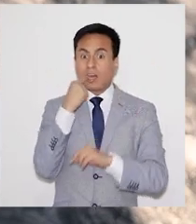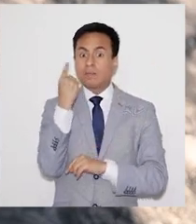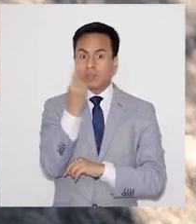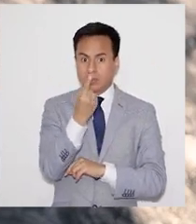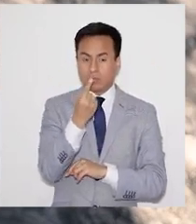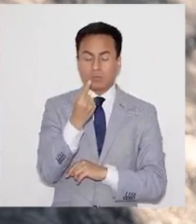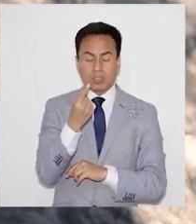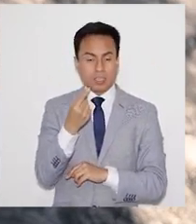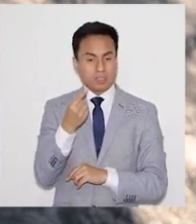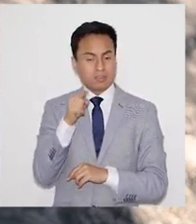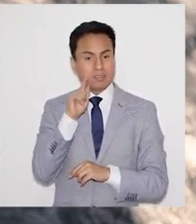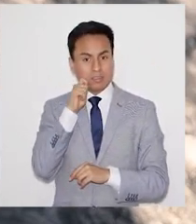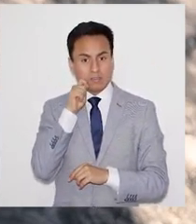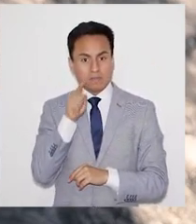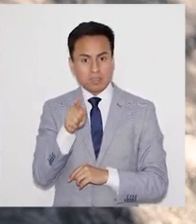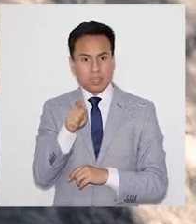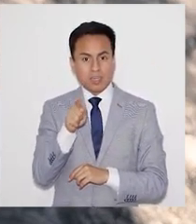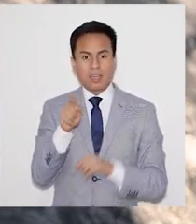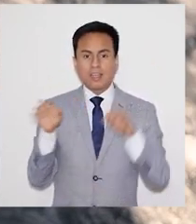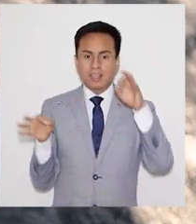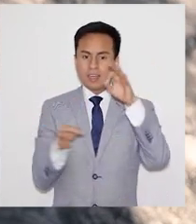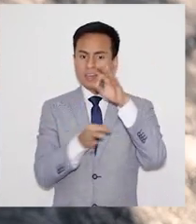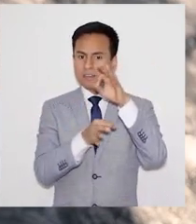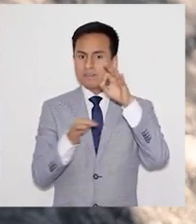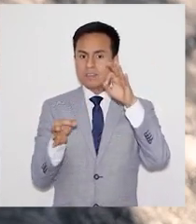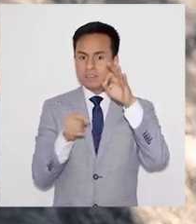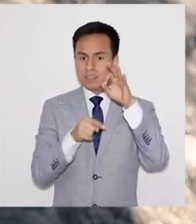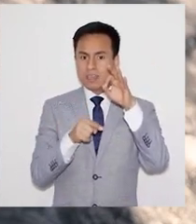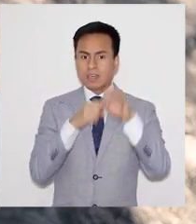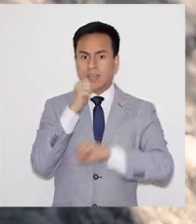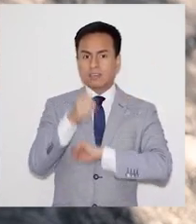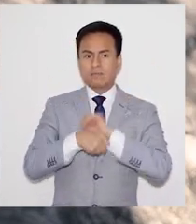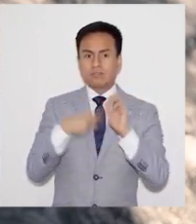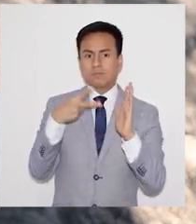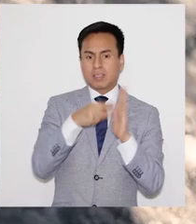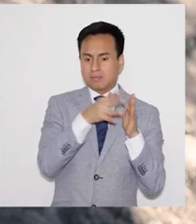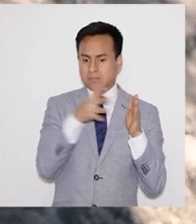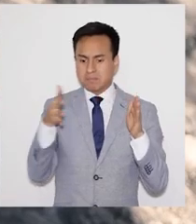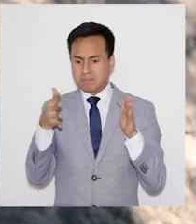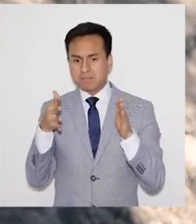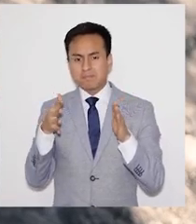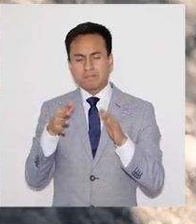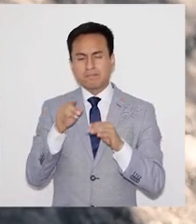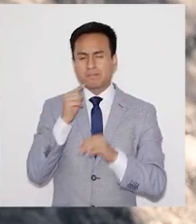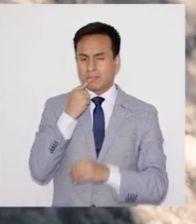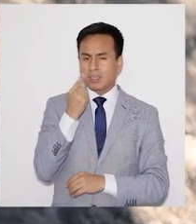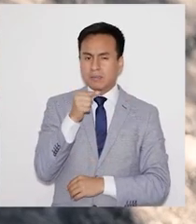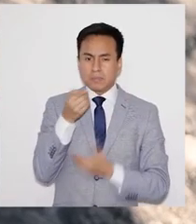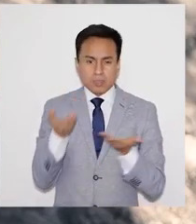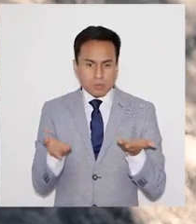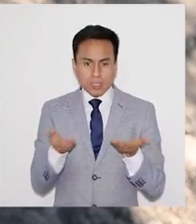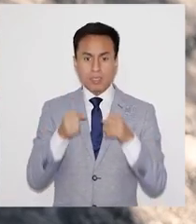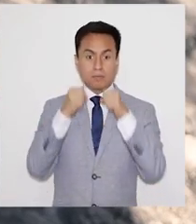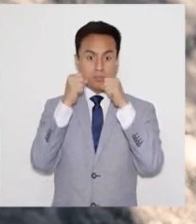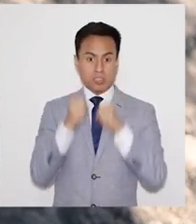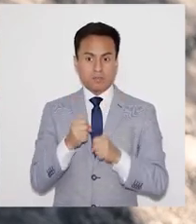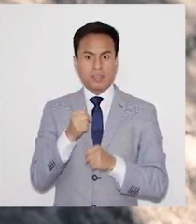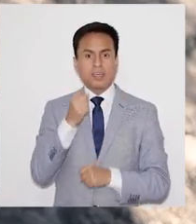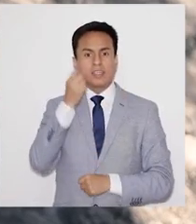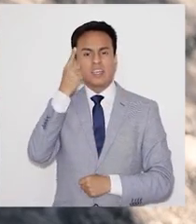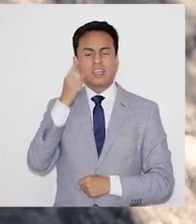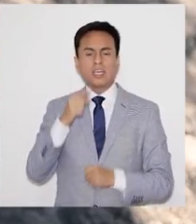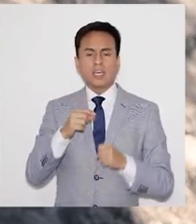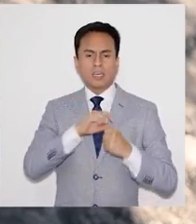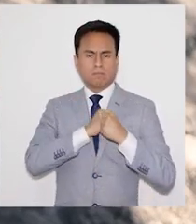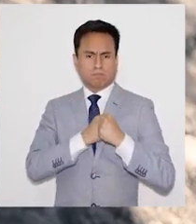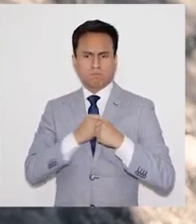pregunta de la física del siglo XXI. Es decir, es posible que entender qué